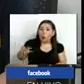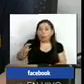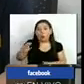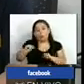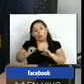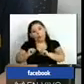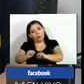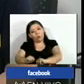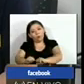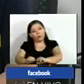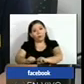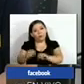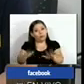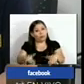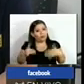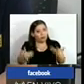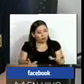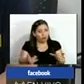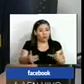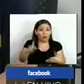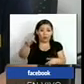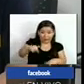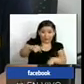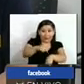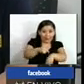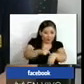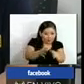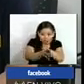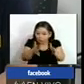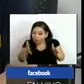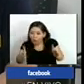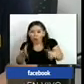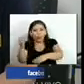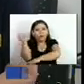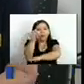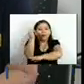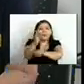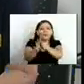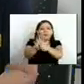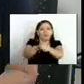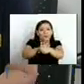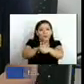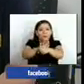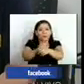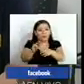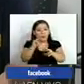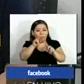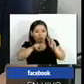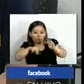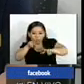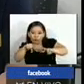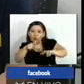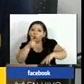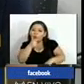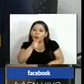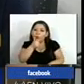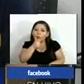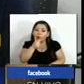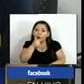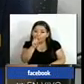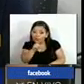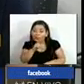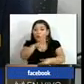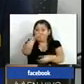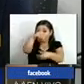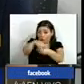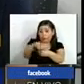fallecidas por la pandemia, en este periodo de la pandemia COVID, bajo sospecha de la